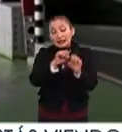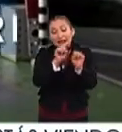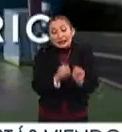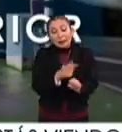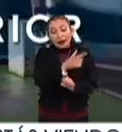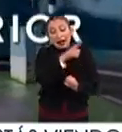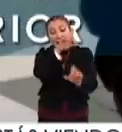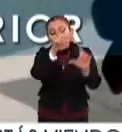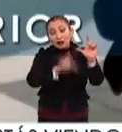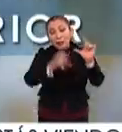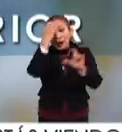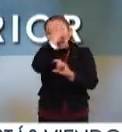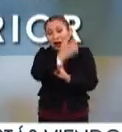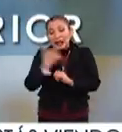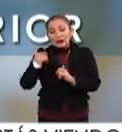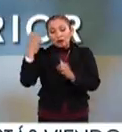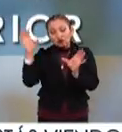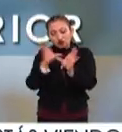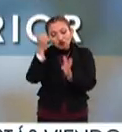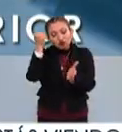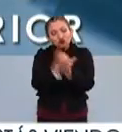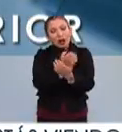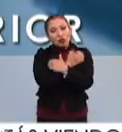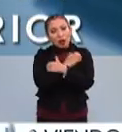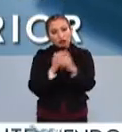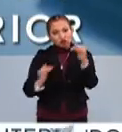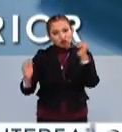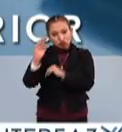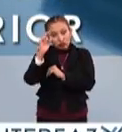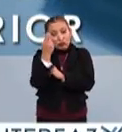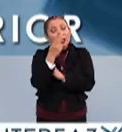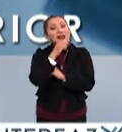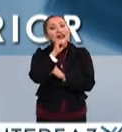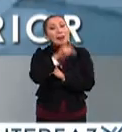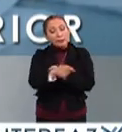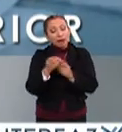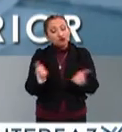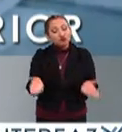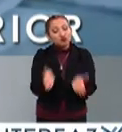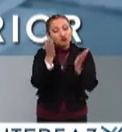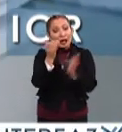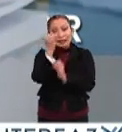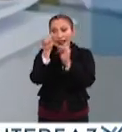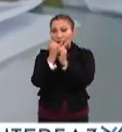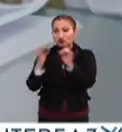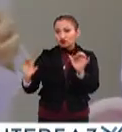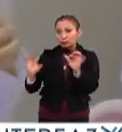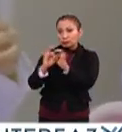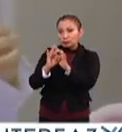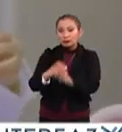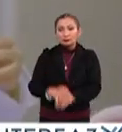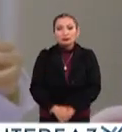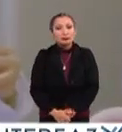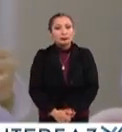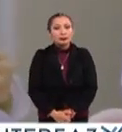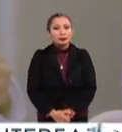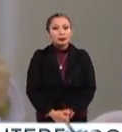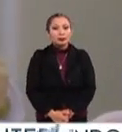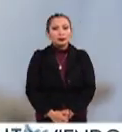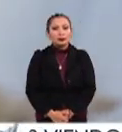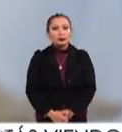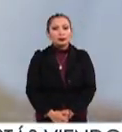Sistema Nacional para la Evaluación y Acreditación de la Educación Superior, así como el impulso de la internacionalización.